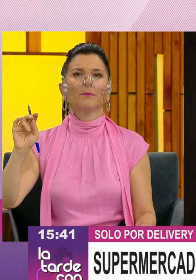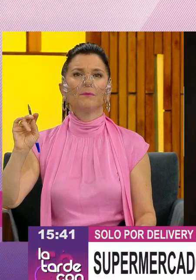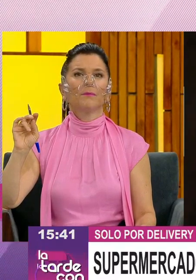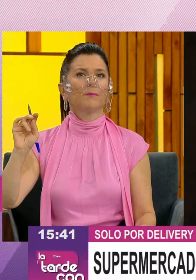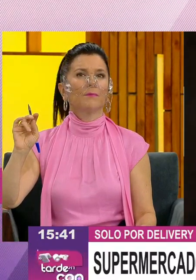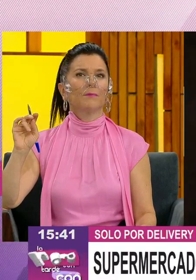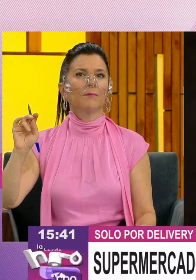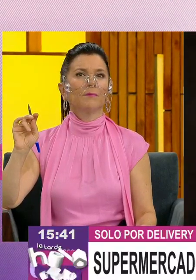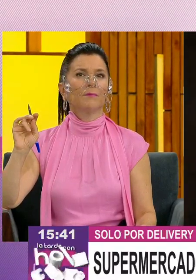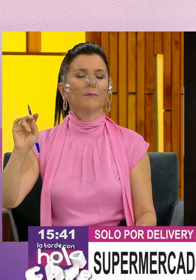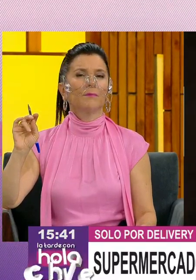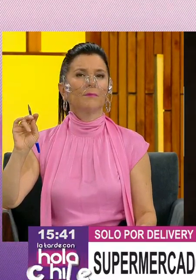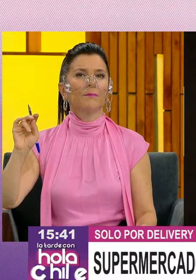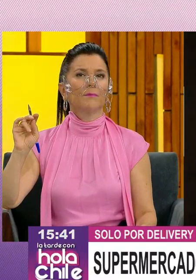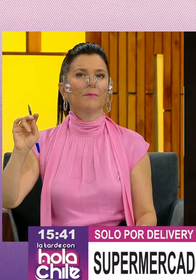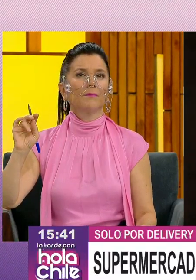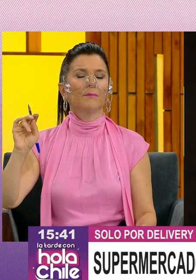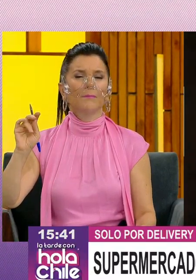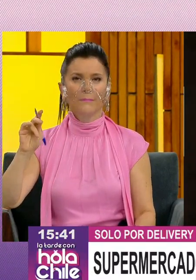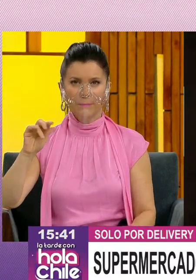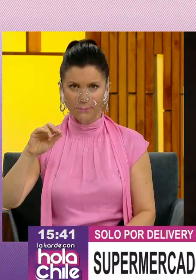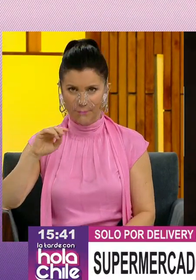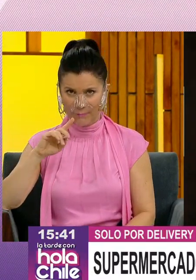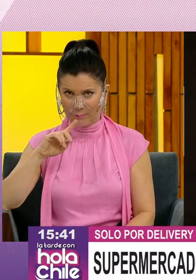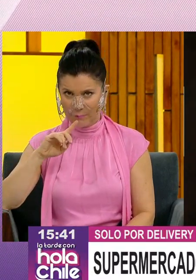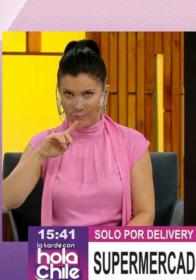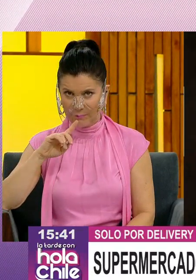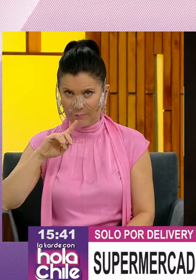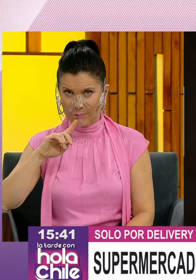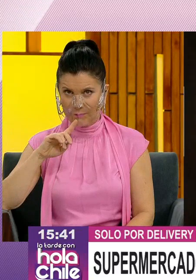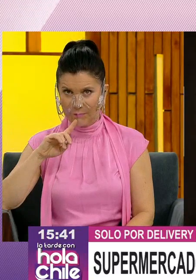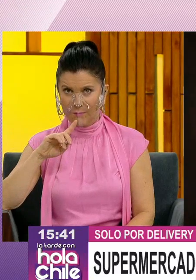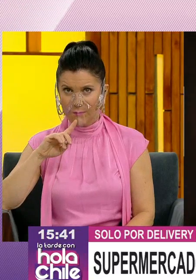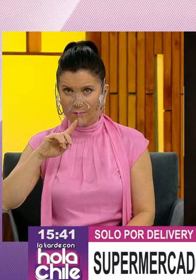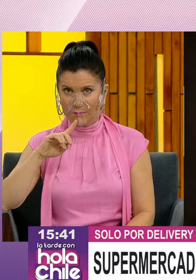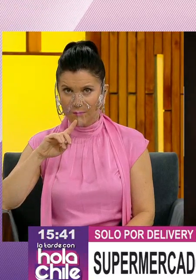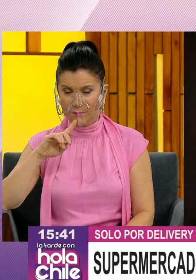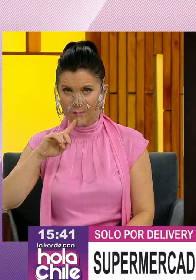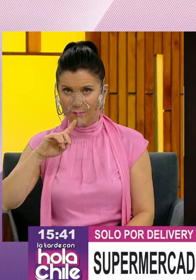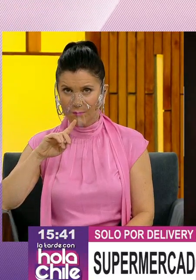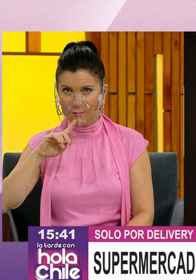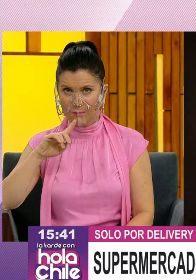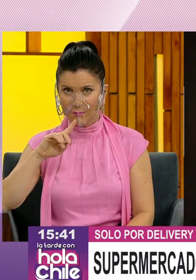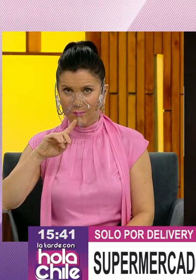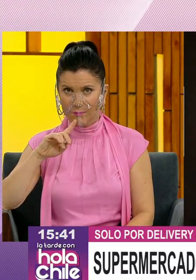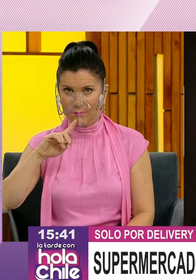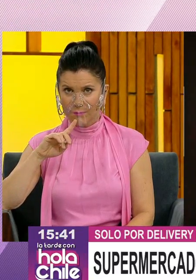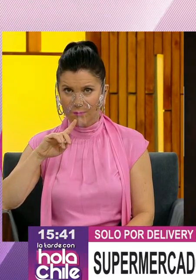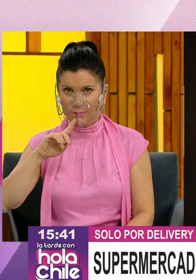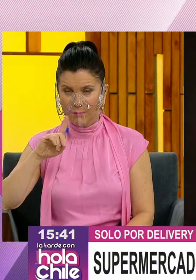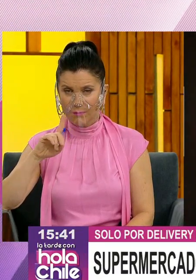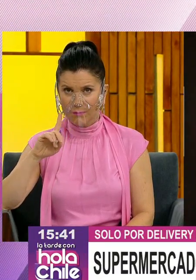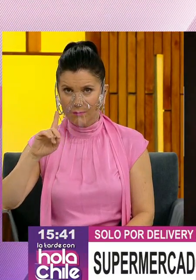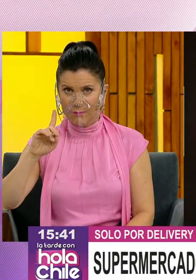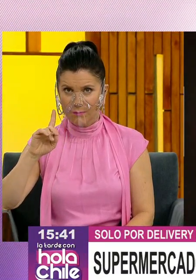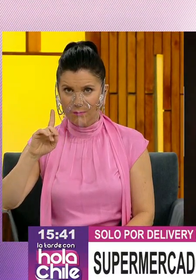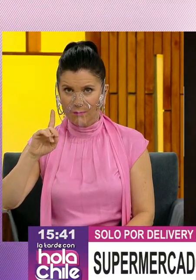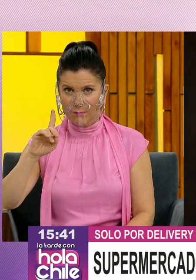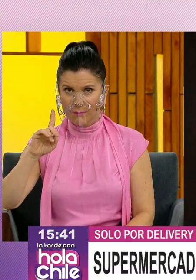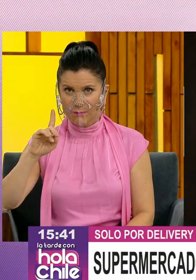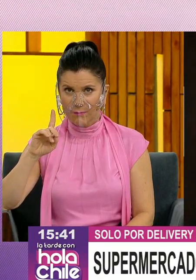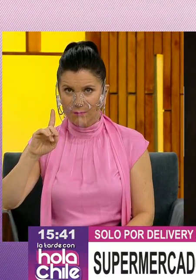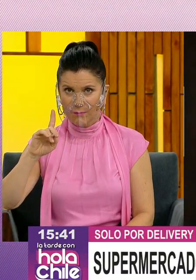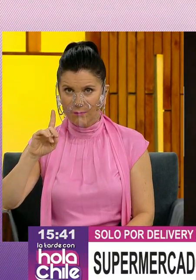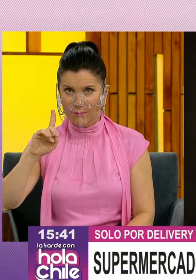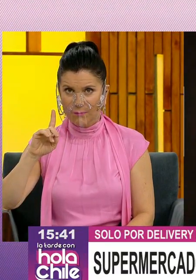mensaje y un mensaje confuso hacia la ciudadanía de que las medidas de autocuidado no son las que se deben seguir. Y eso es